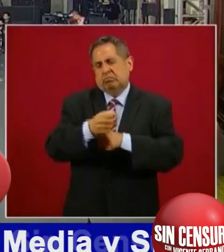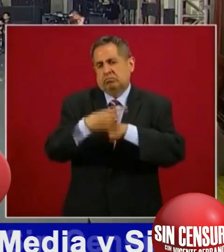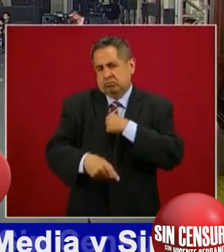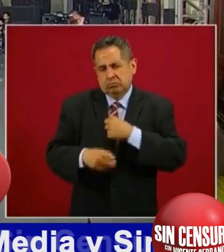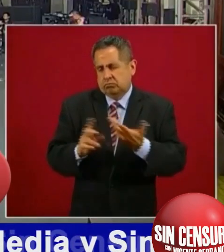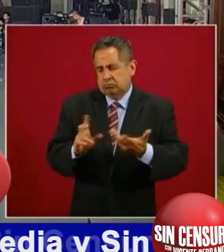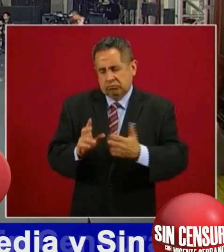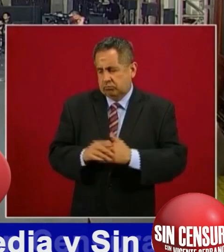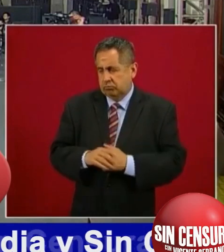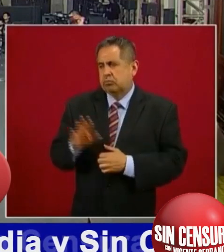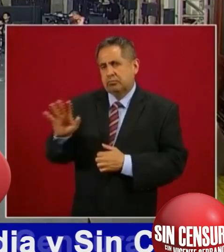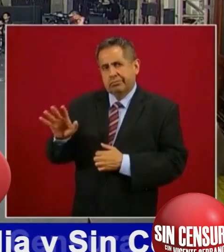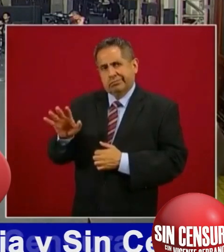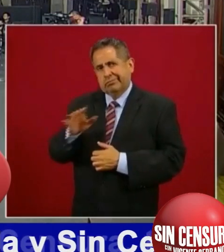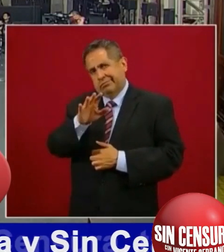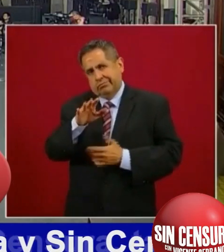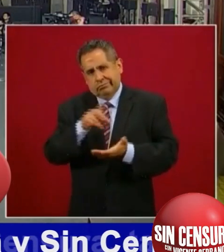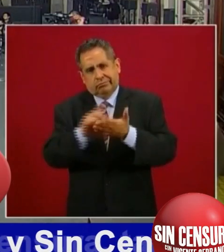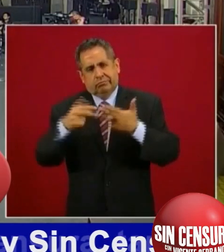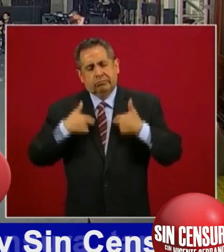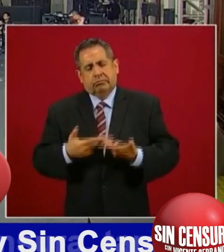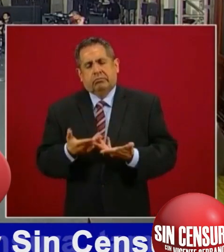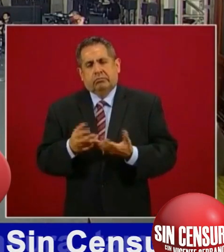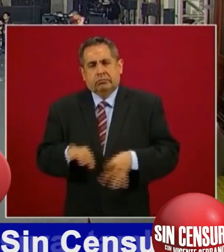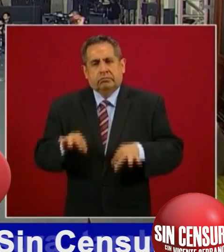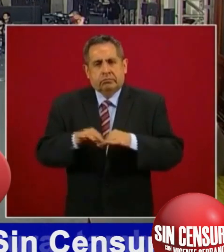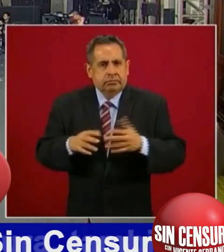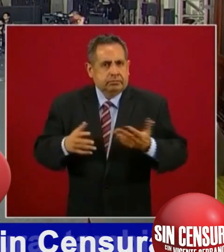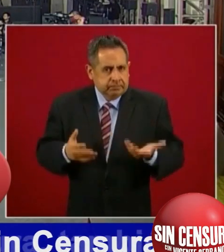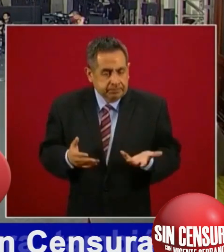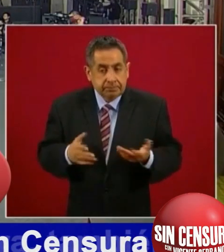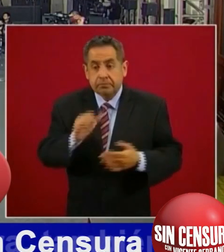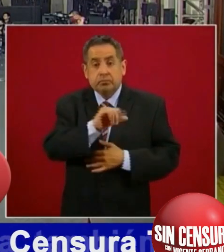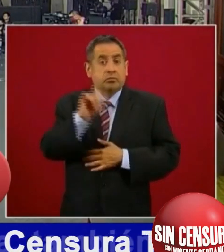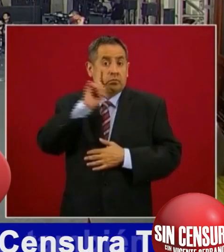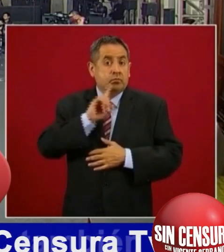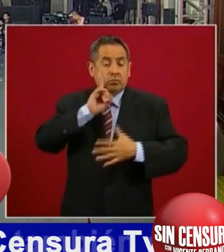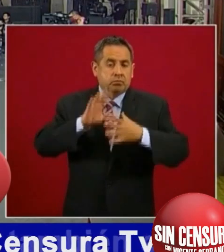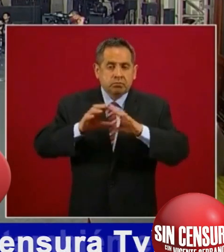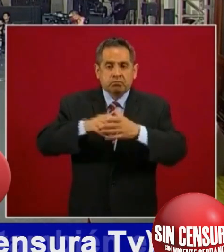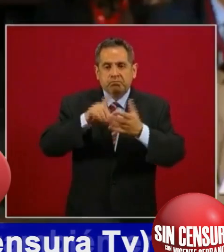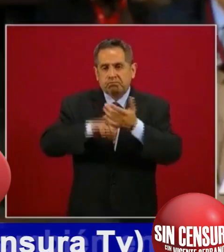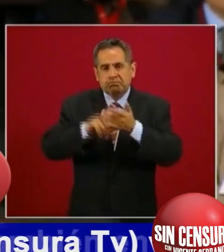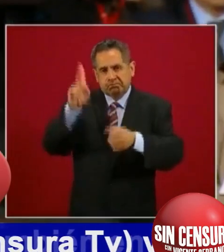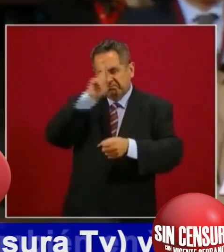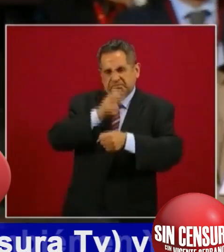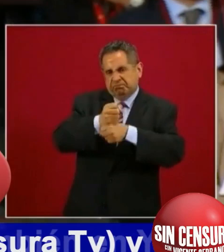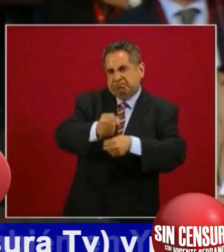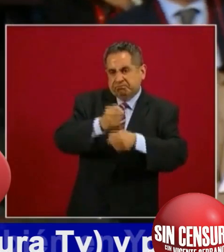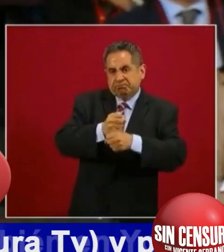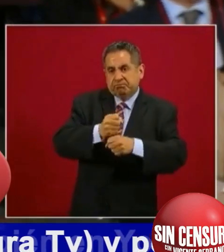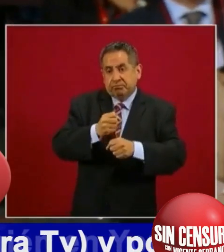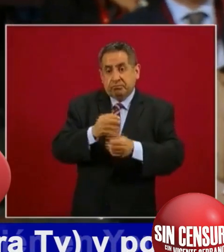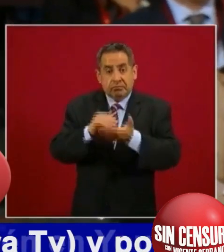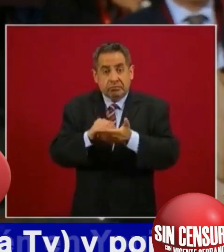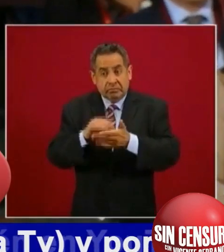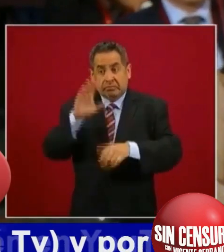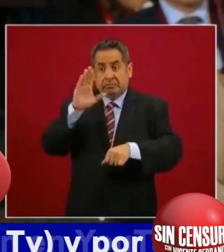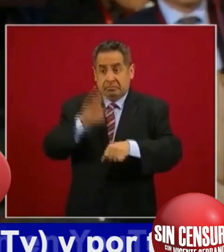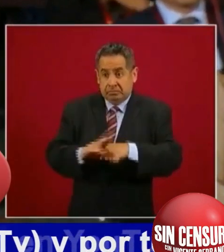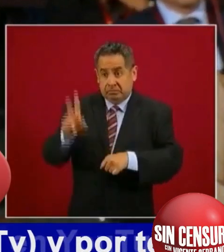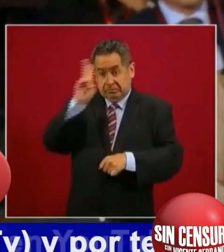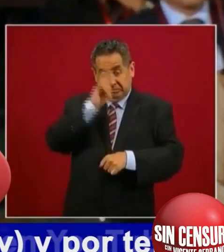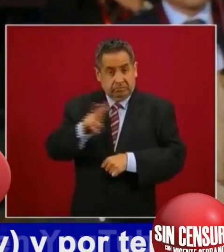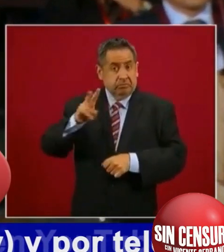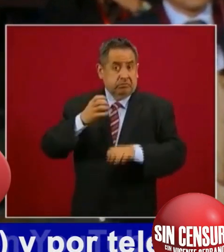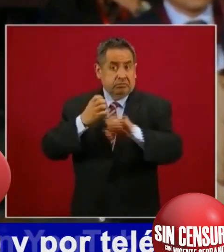bastante grave de derechos humanos elementales y, por supuesto, las mujeres que sufren una violencia extrema, todavía mayor en el